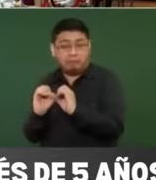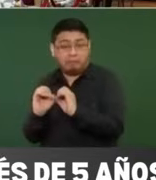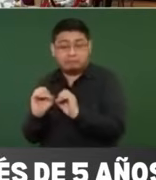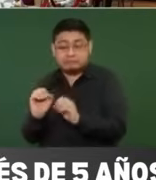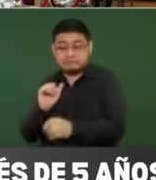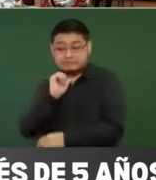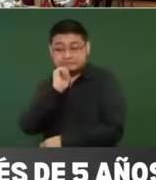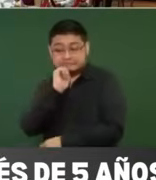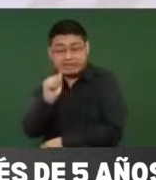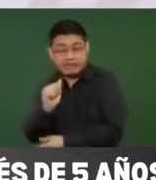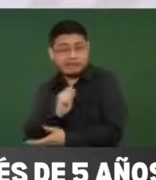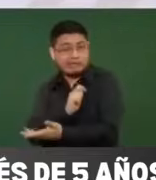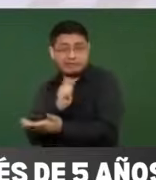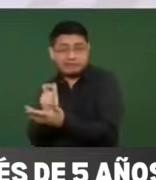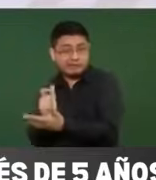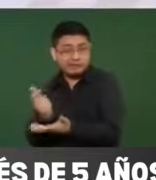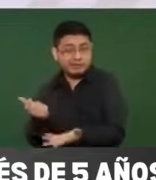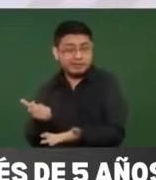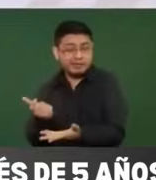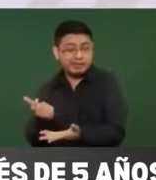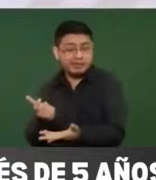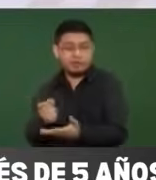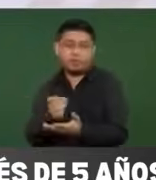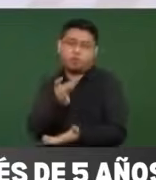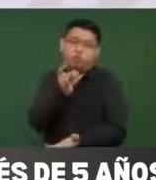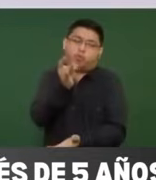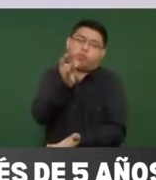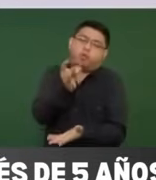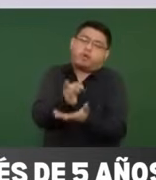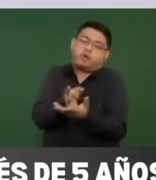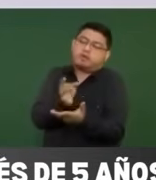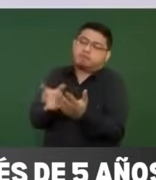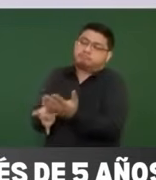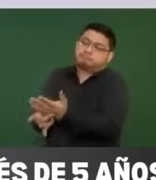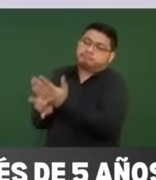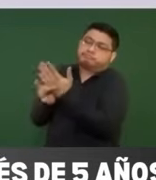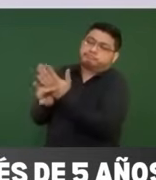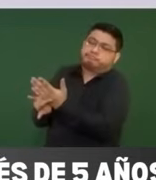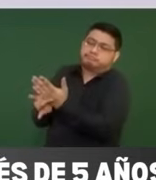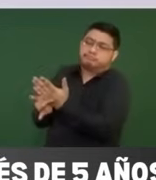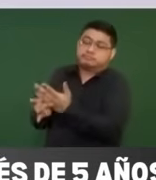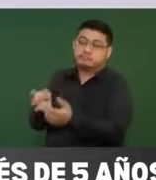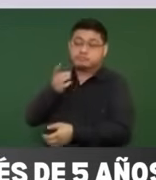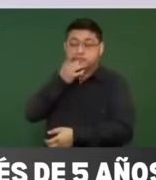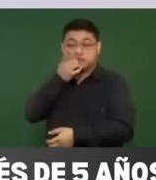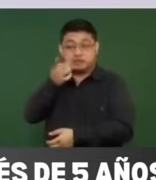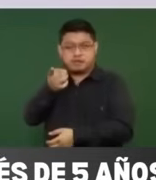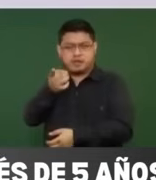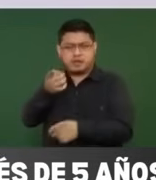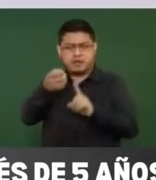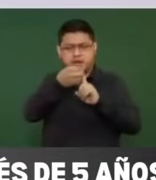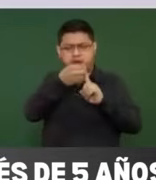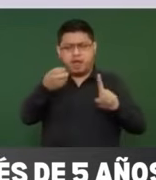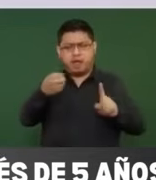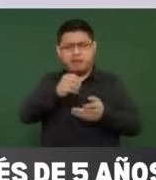y lo único que hicieron fue acuñar esa frase